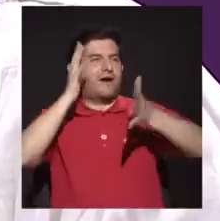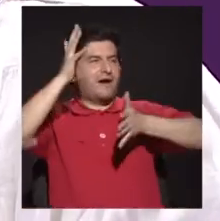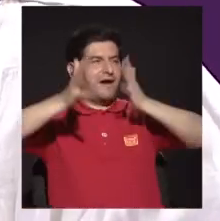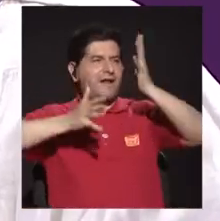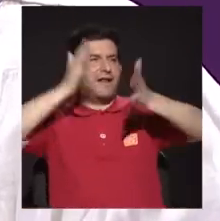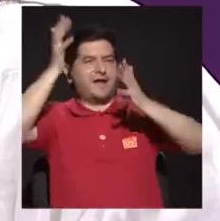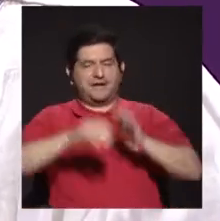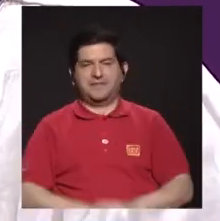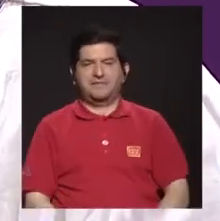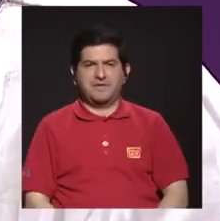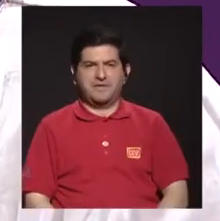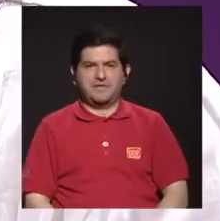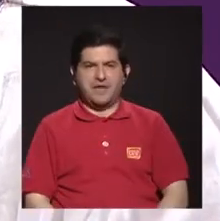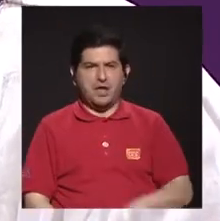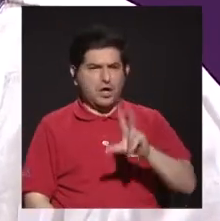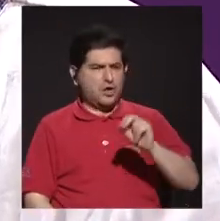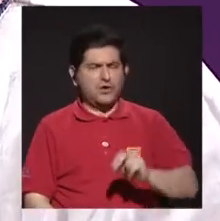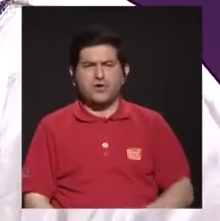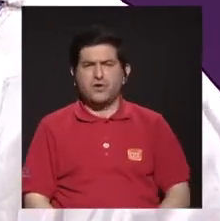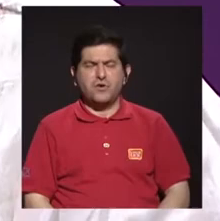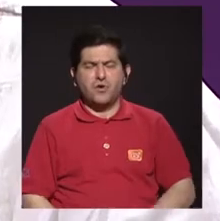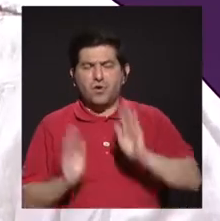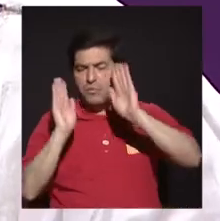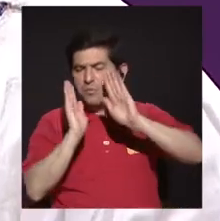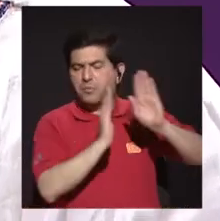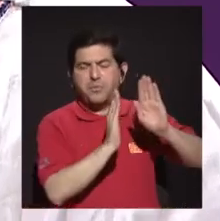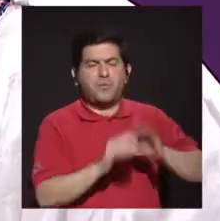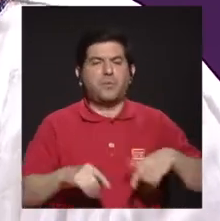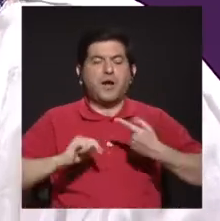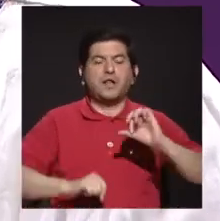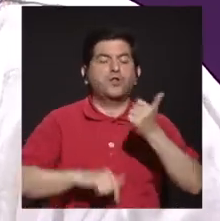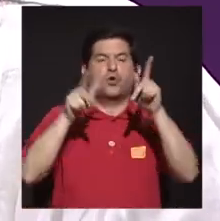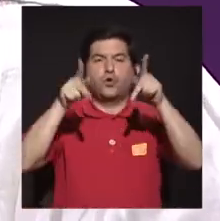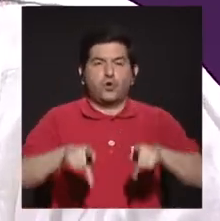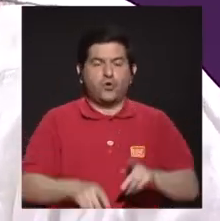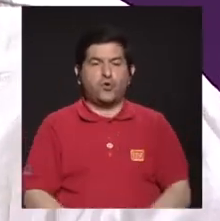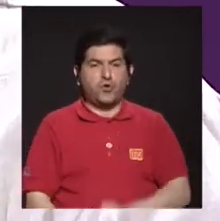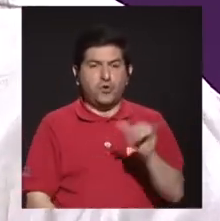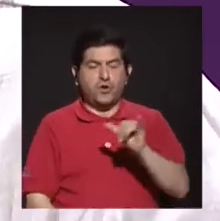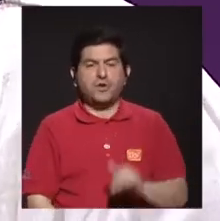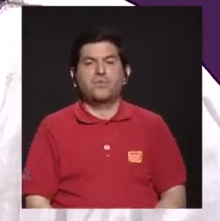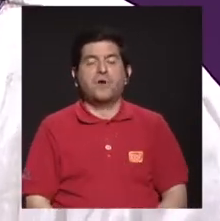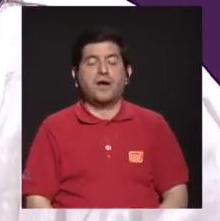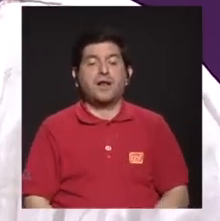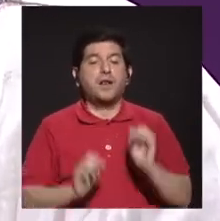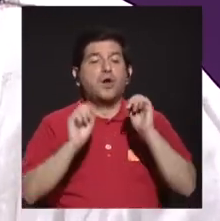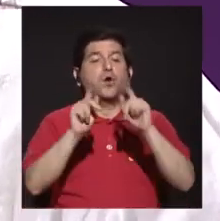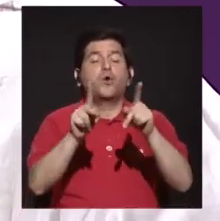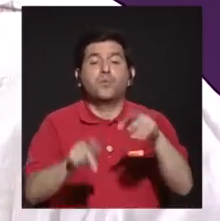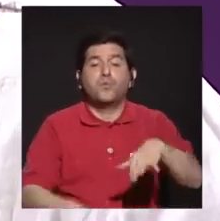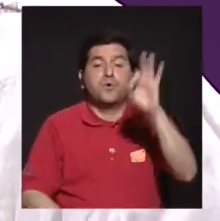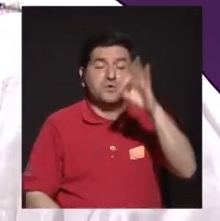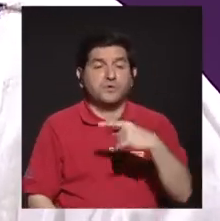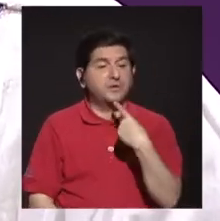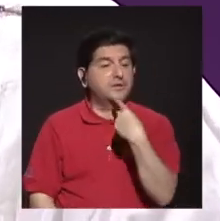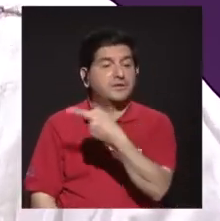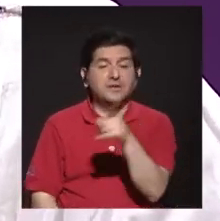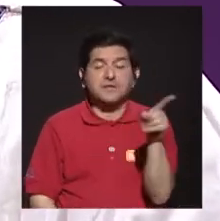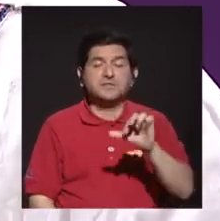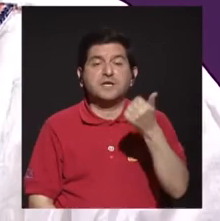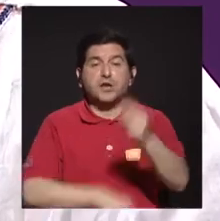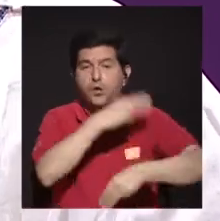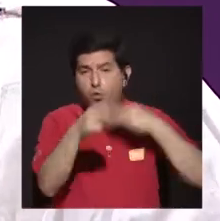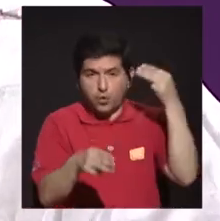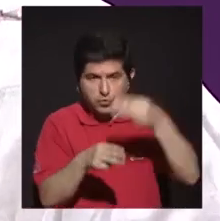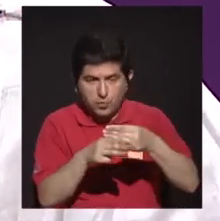creatividad, a que no debemos cerrar los ojos ante el dolor del otro, es como tocamos puertas. Para decirles que otro